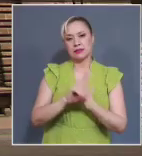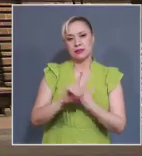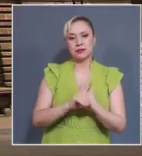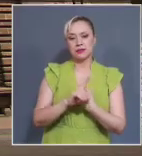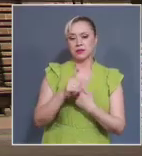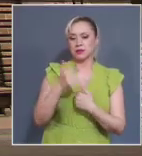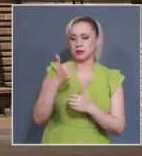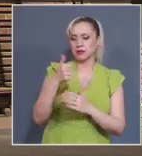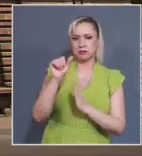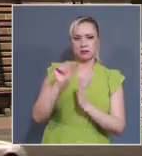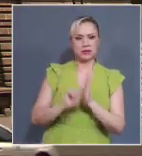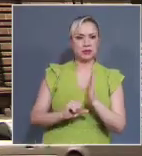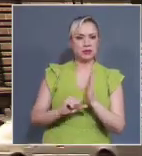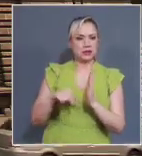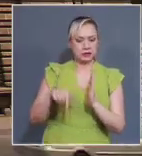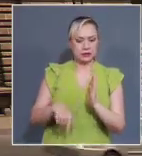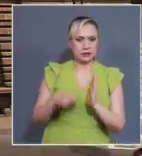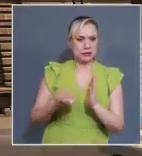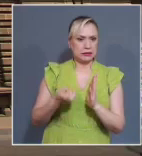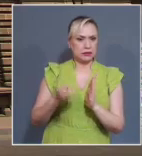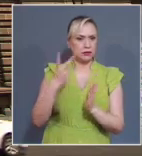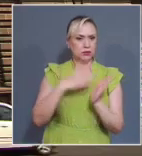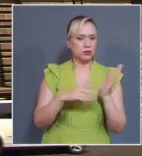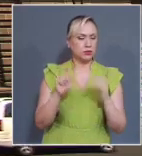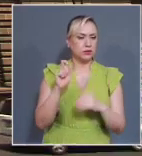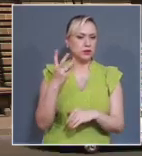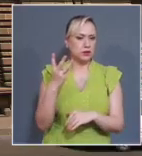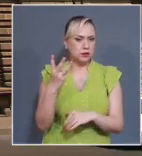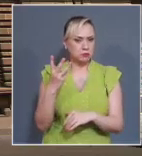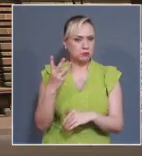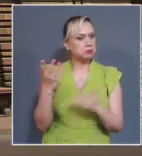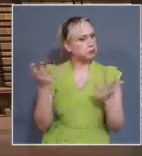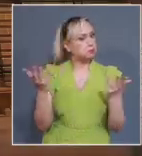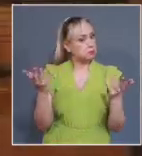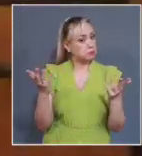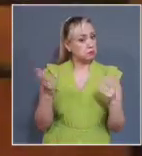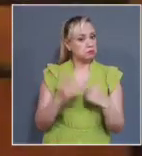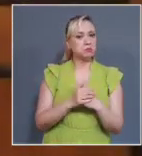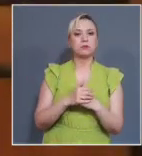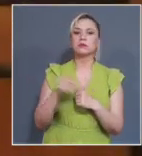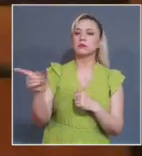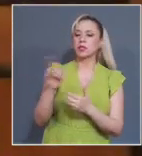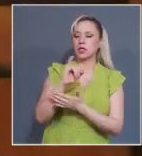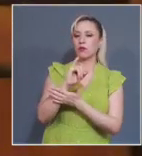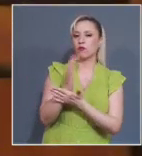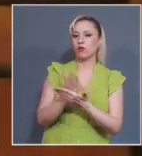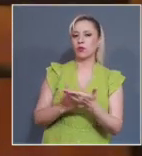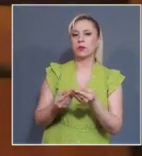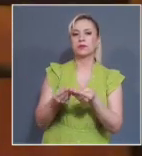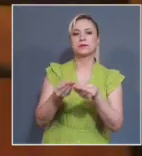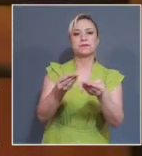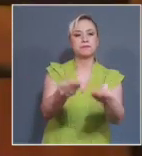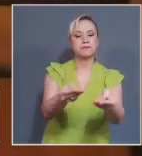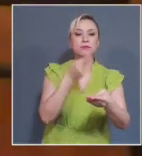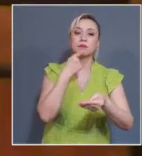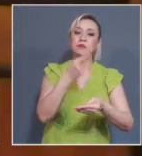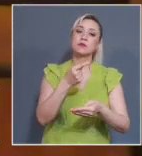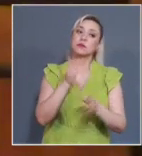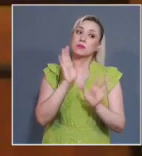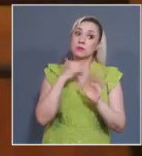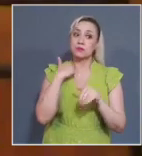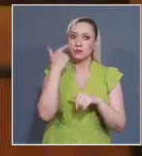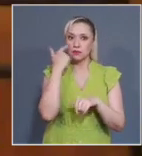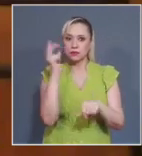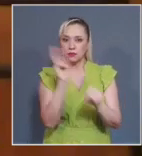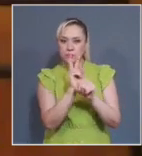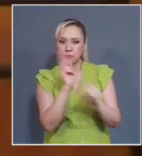2023. En el informe, la titular del Banco Central del país dijo que estarán atentos a mantener o no